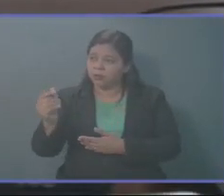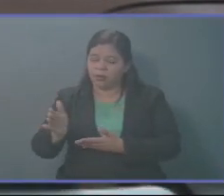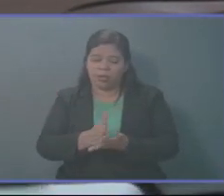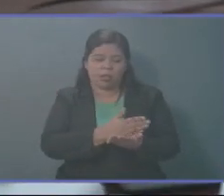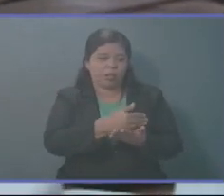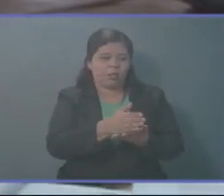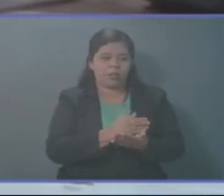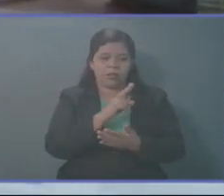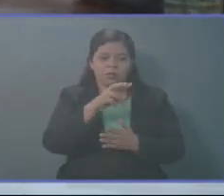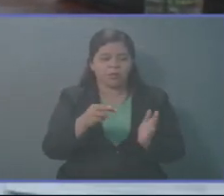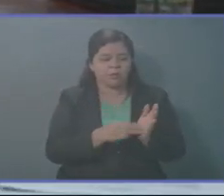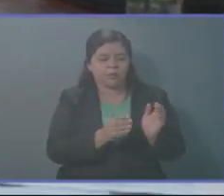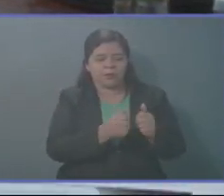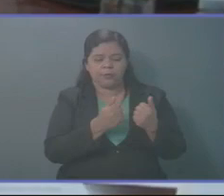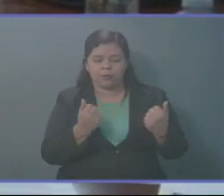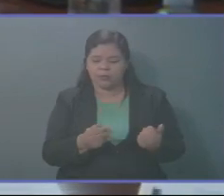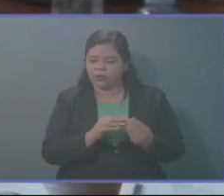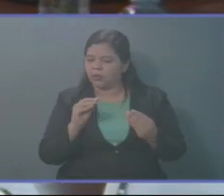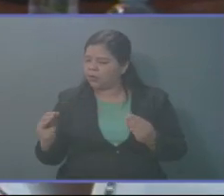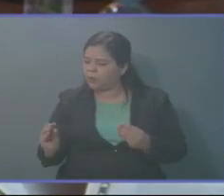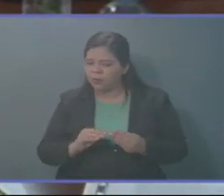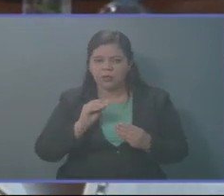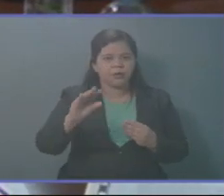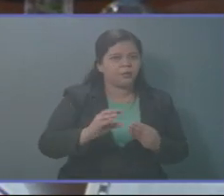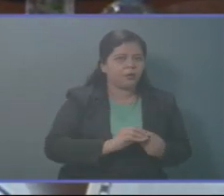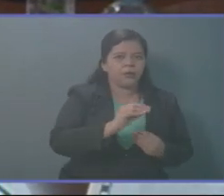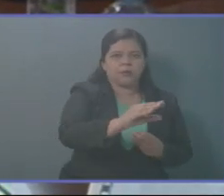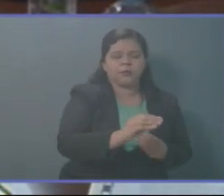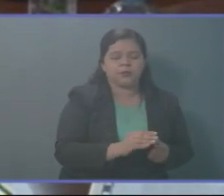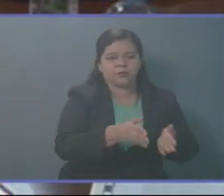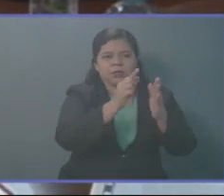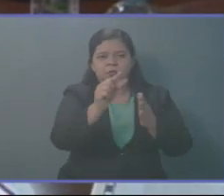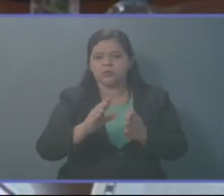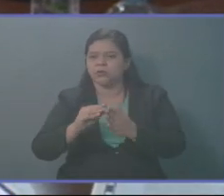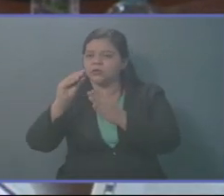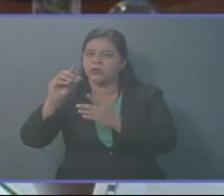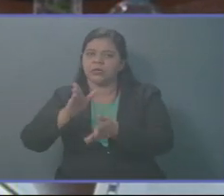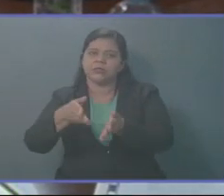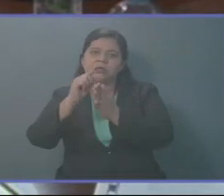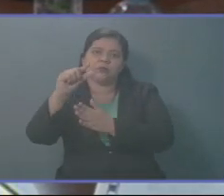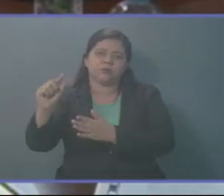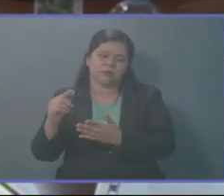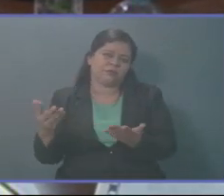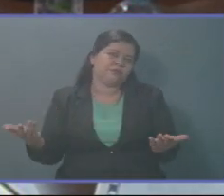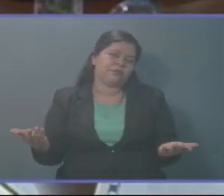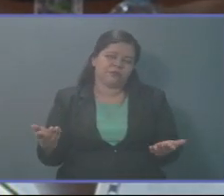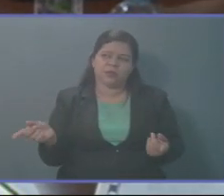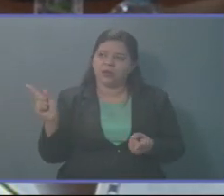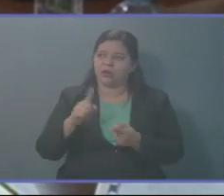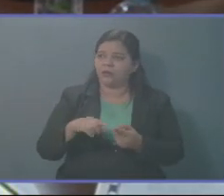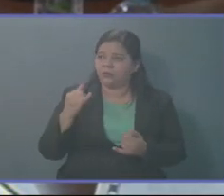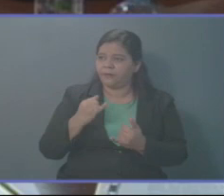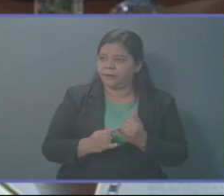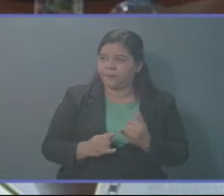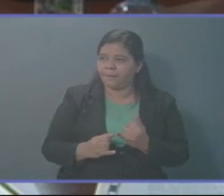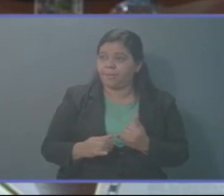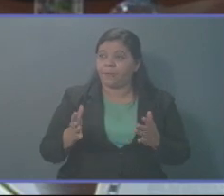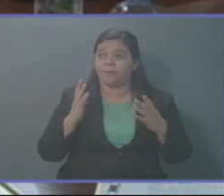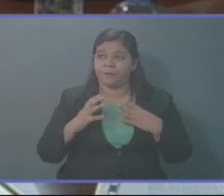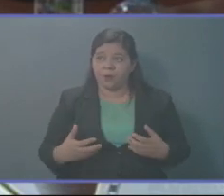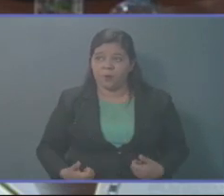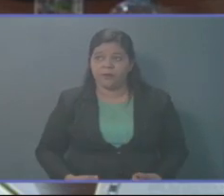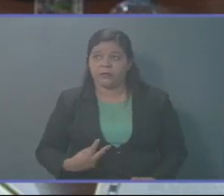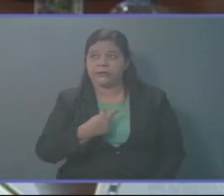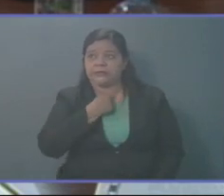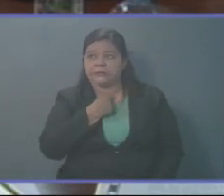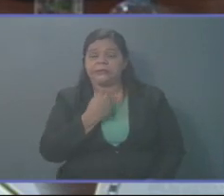de los 2,000 millones le damos a Julano, que le vamos a dar a X instituciones, que a otras instituciones, y al final dejamos sin pista al gobierno porque queremos